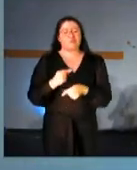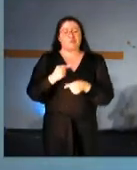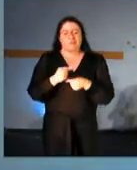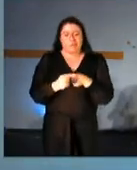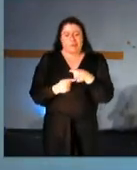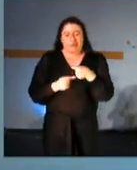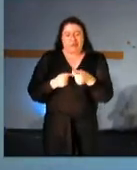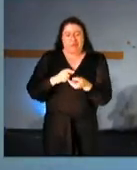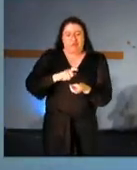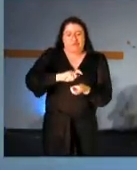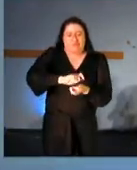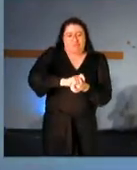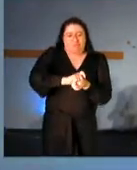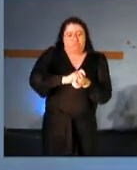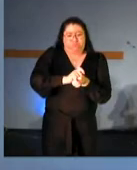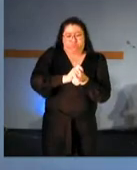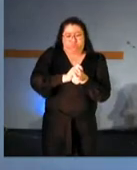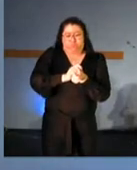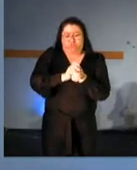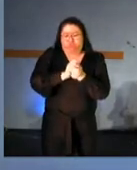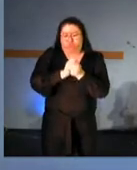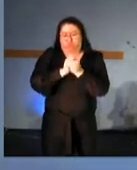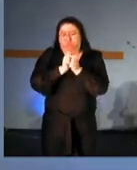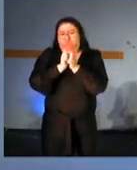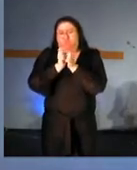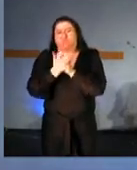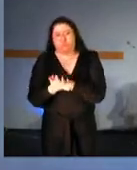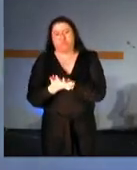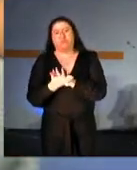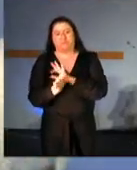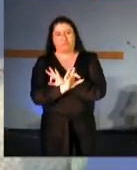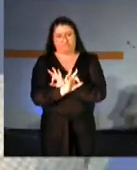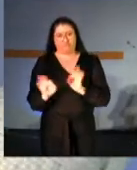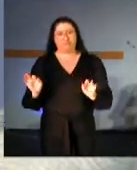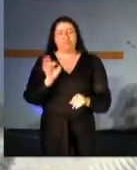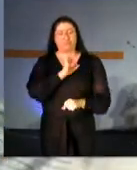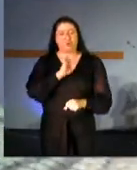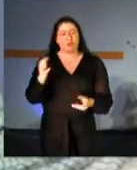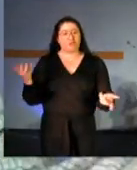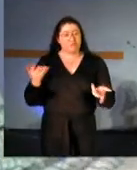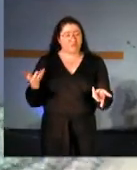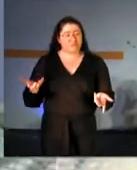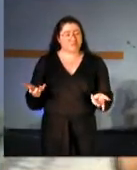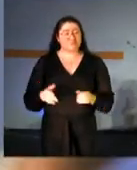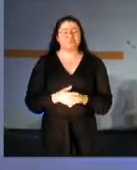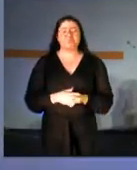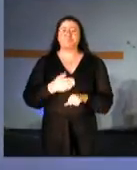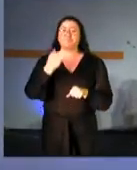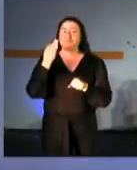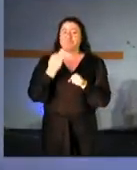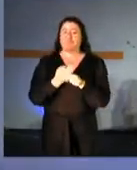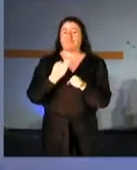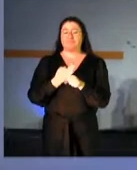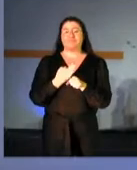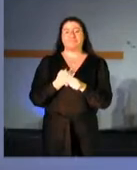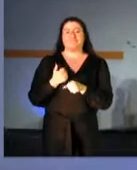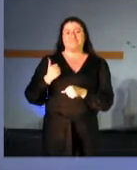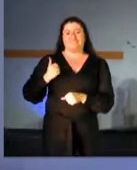la transformación. Y quiero aprovechar esta importante